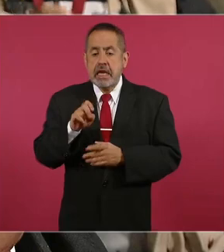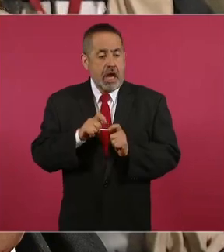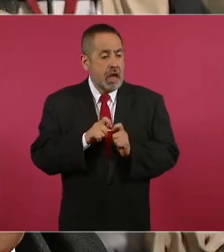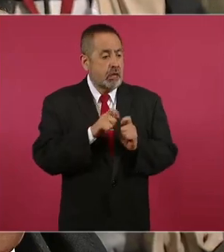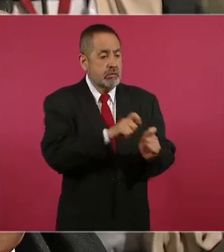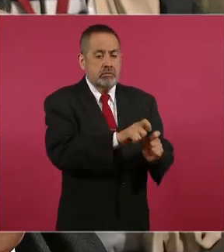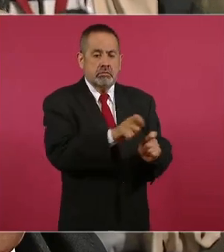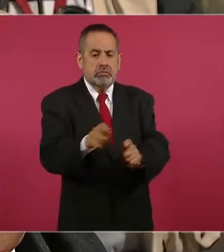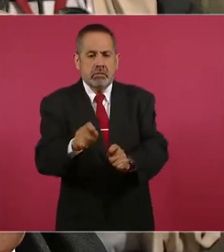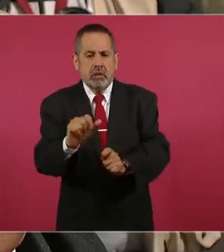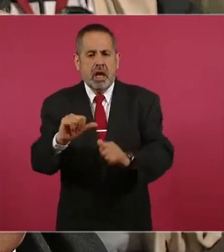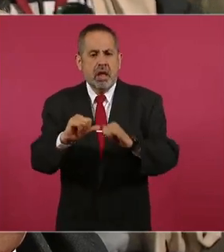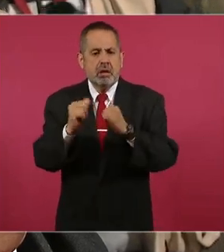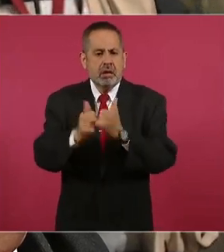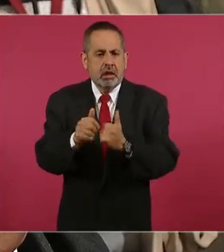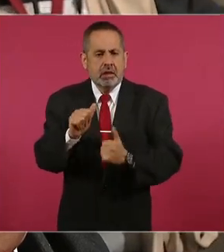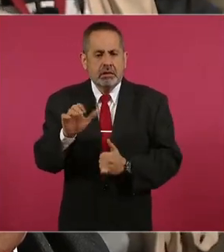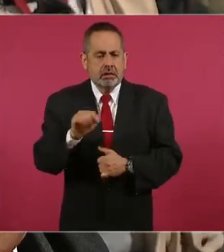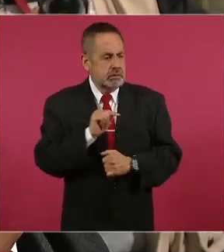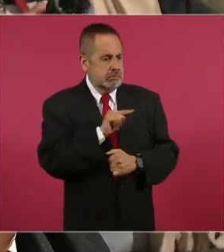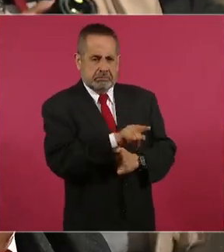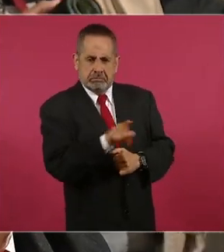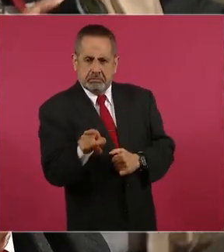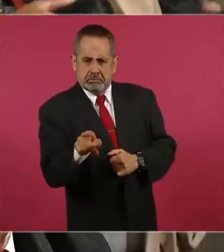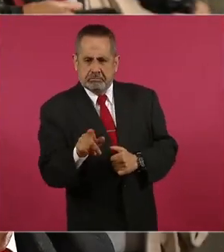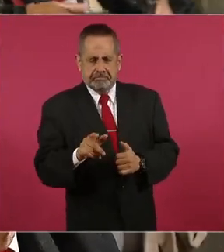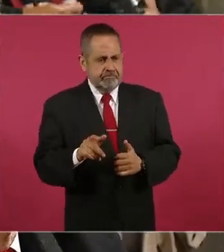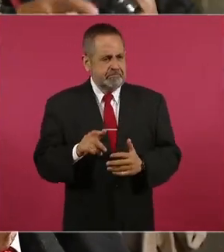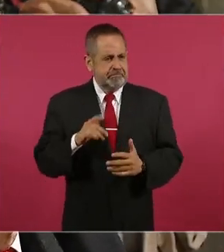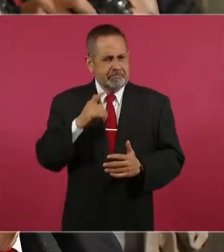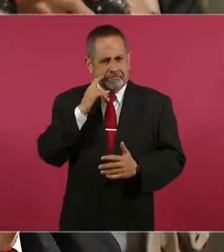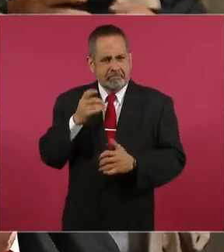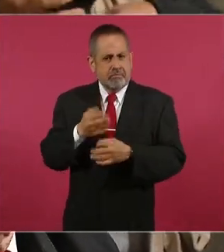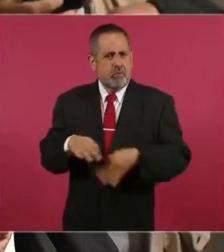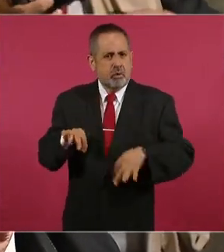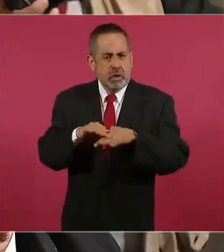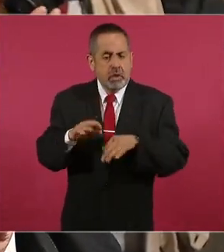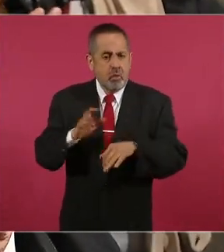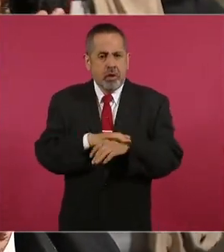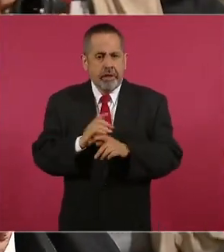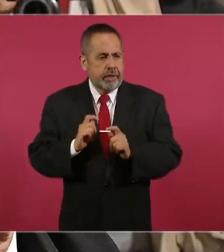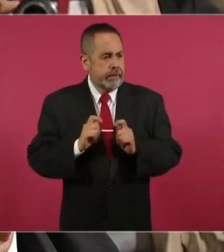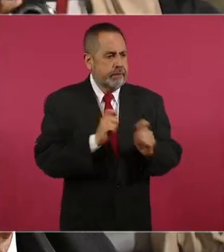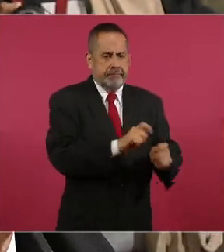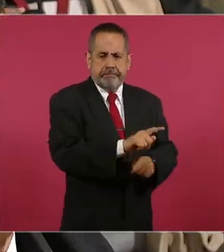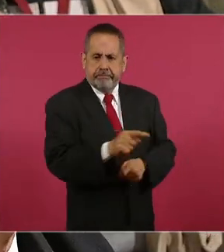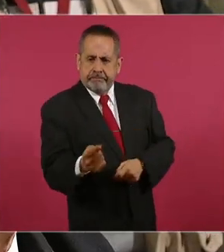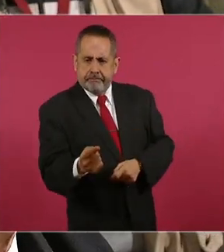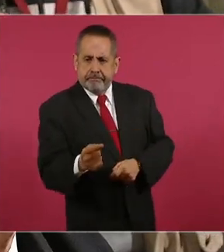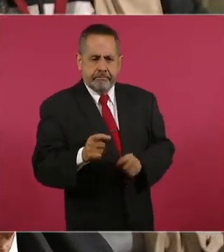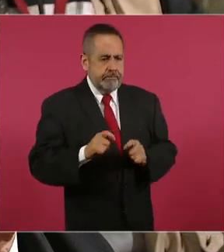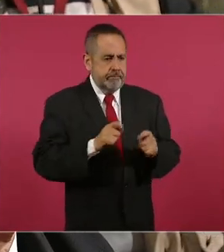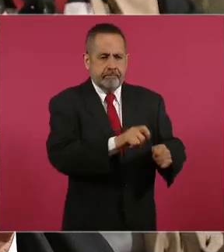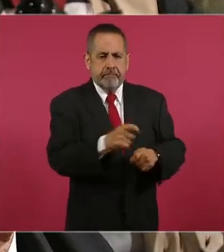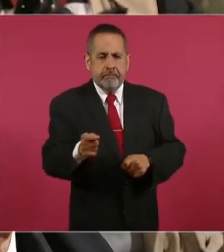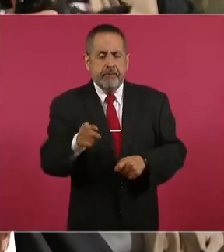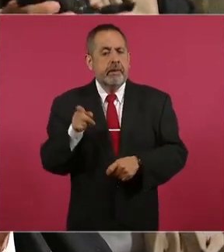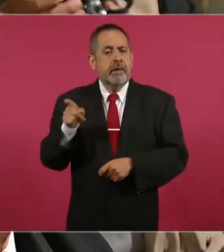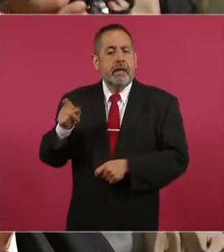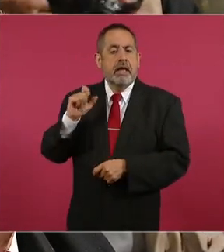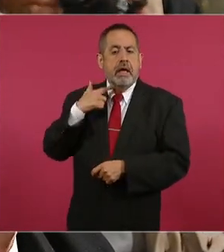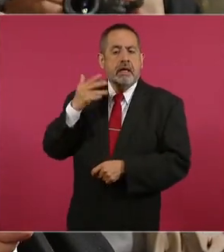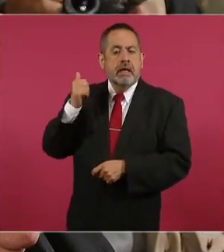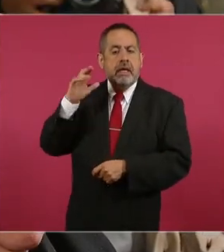asociaciones civiles. Y esto es importante porque esta triangulación se dio en el periodo en el que Lorenzo Córdoba